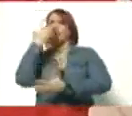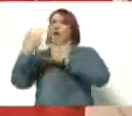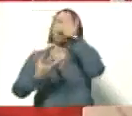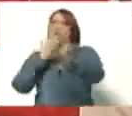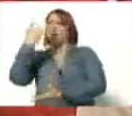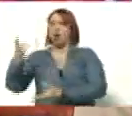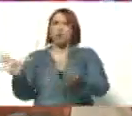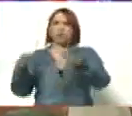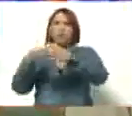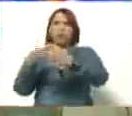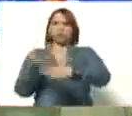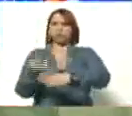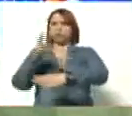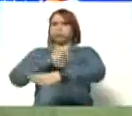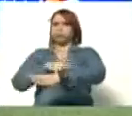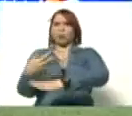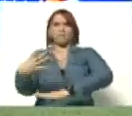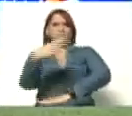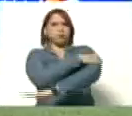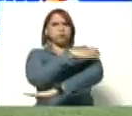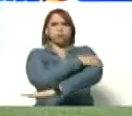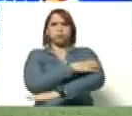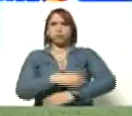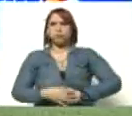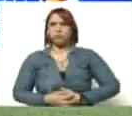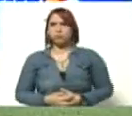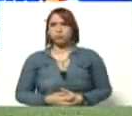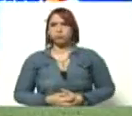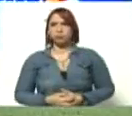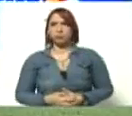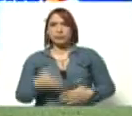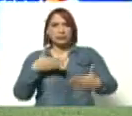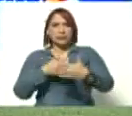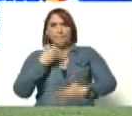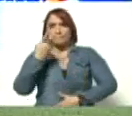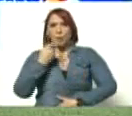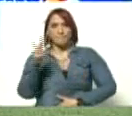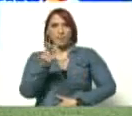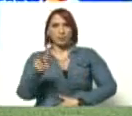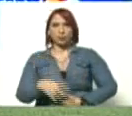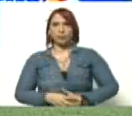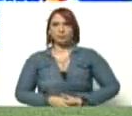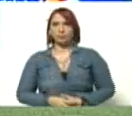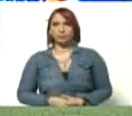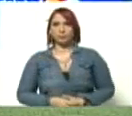sector extremista de la antipolítica en Venezuela.